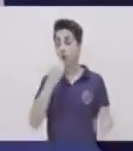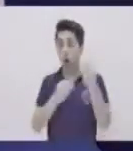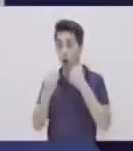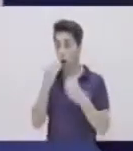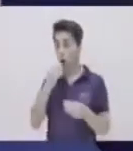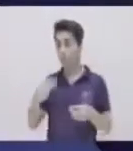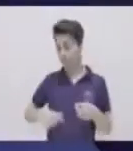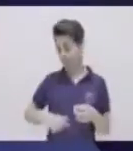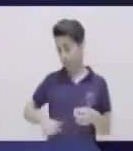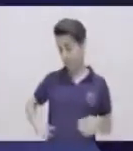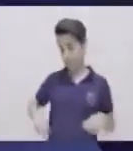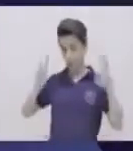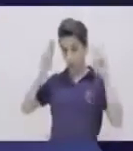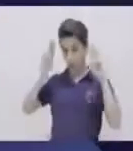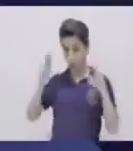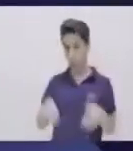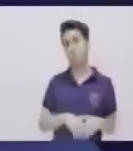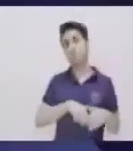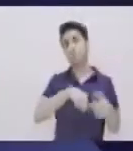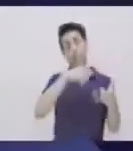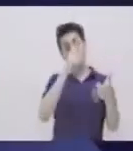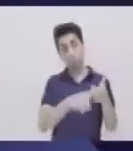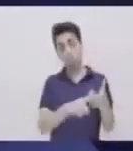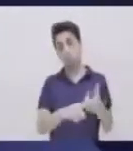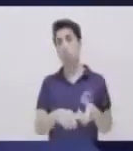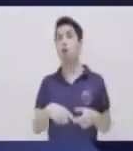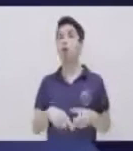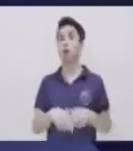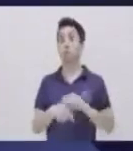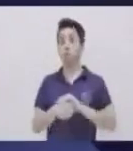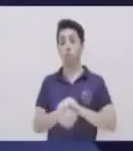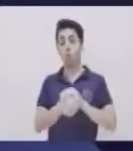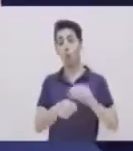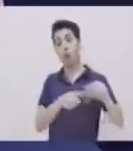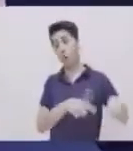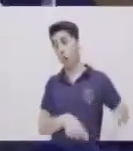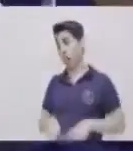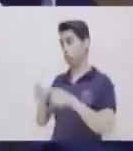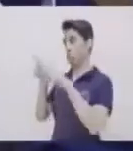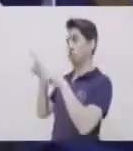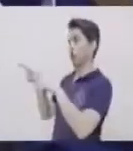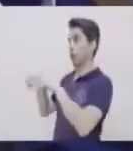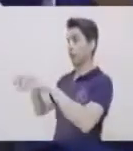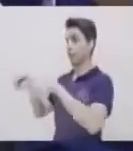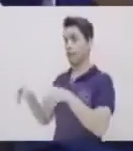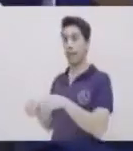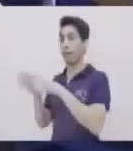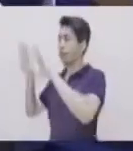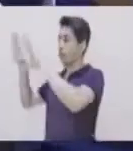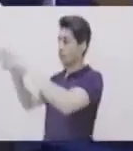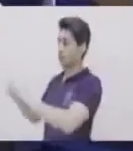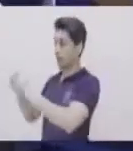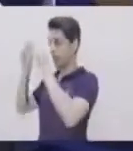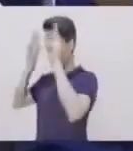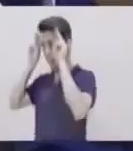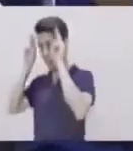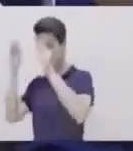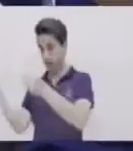2. La tortuga marina fue a la tierra para atrapar a una liebre y la trajo al